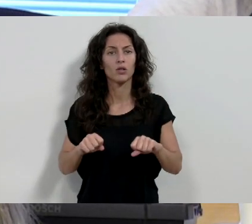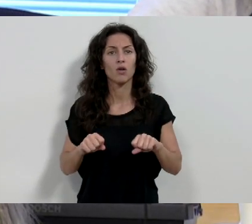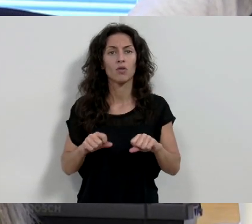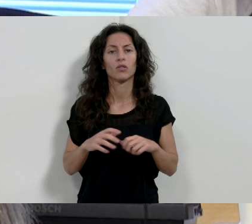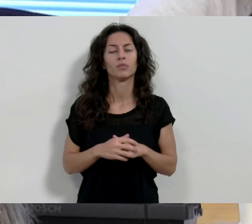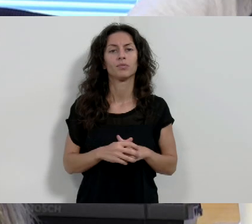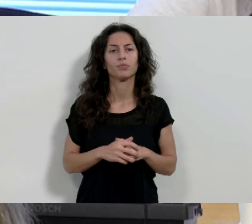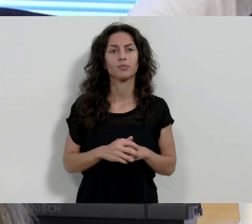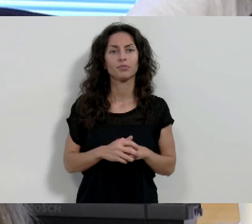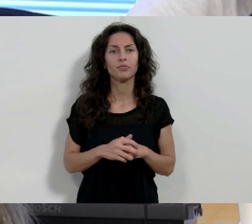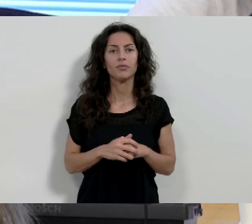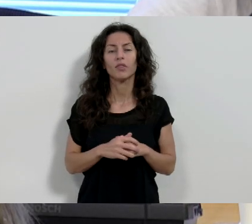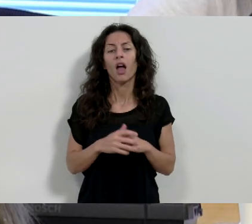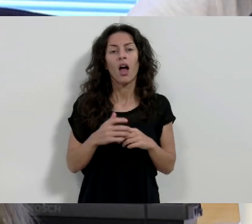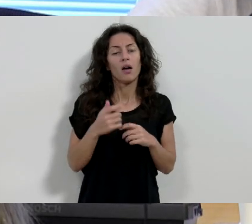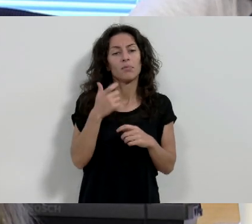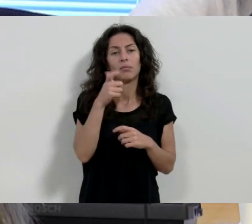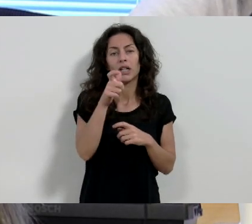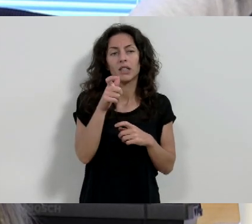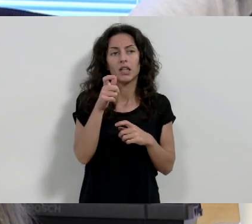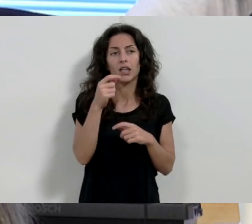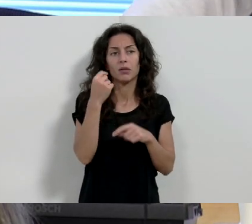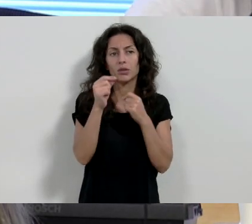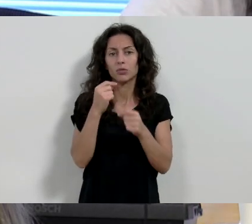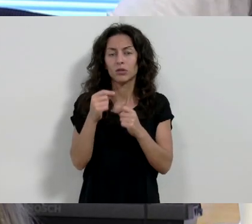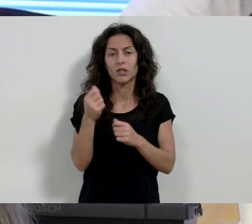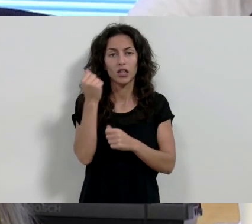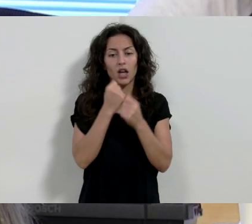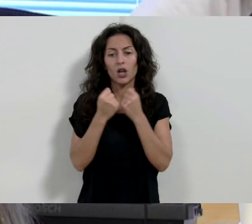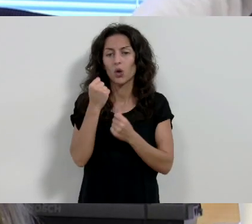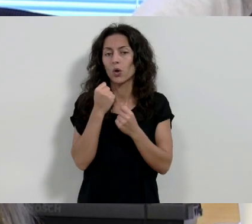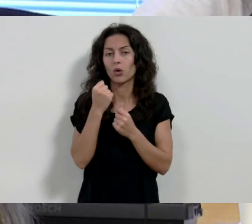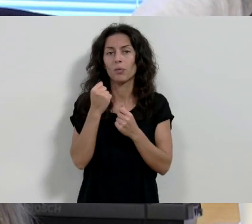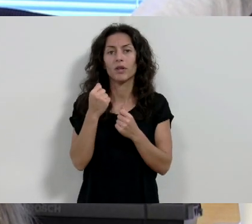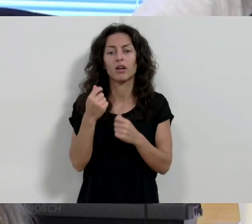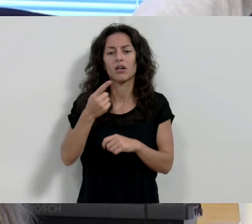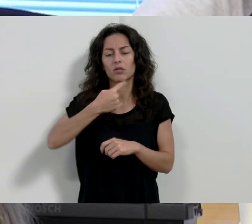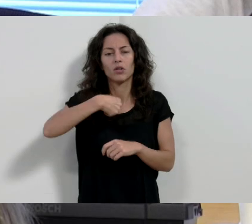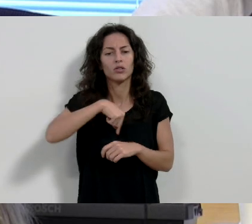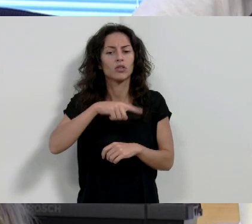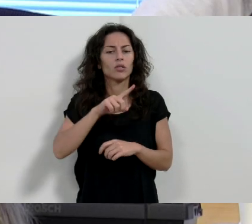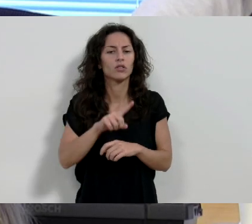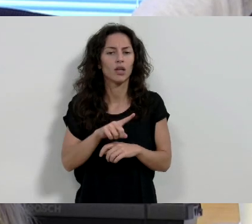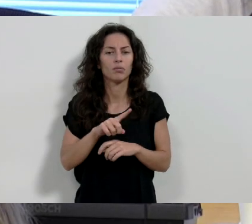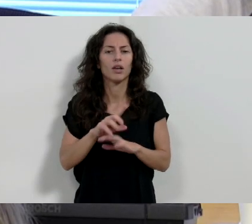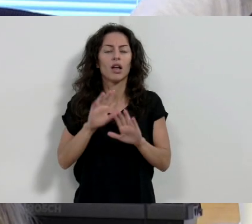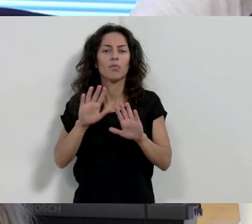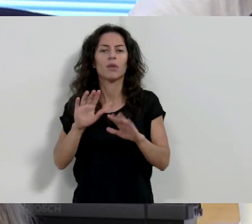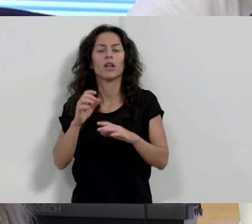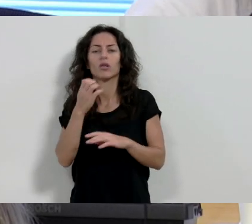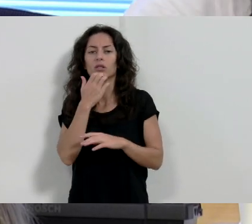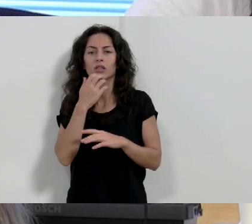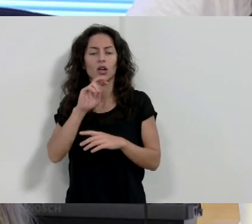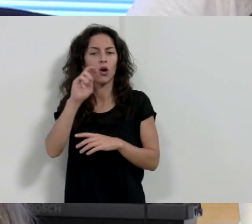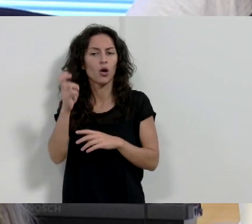parte de un ayuntamiento que media con, por ejemplo, entidades particulares para poder llegar a una solución